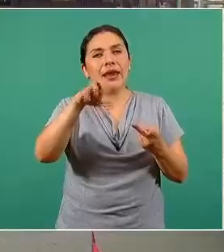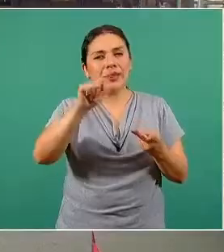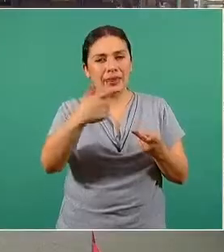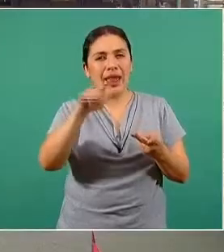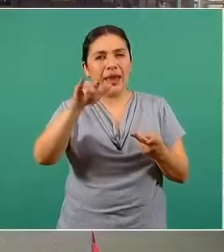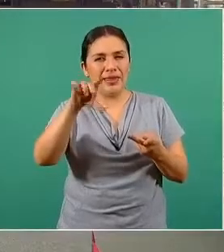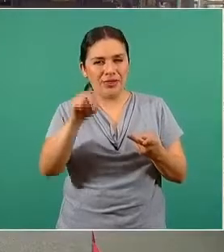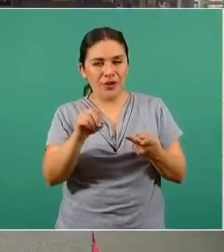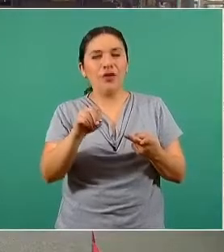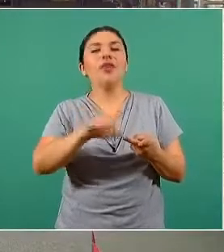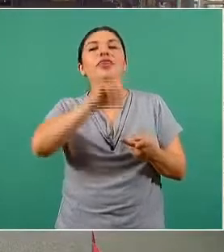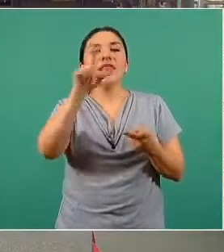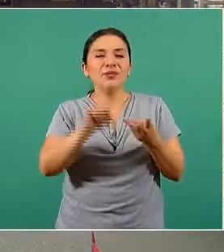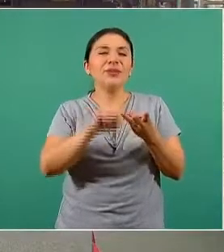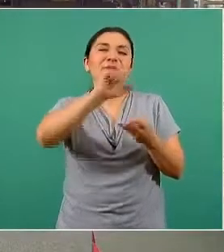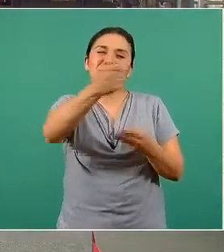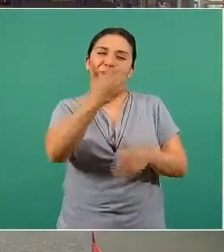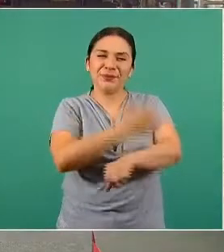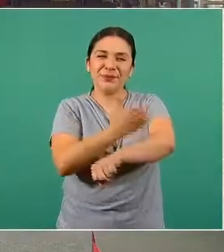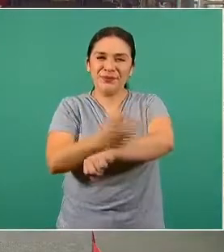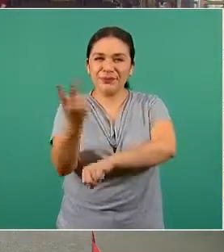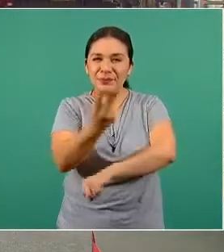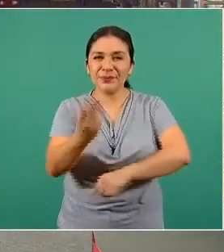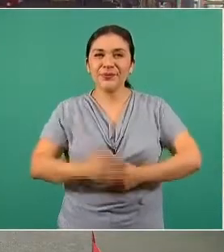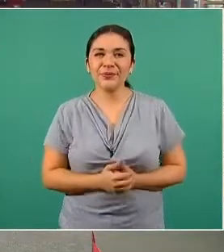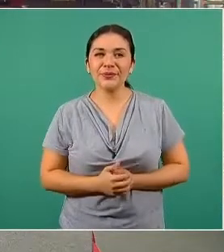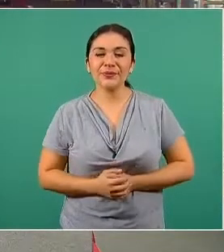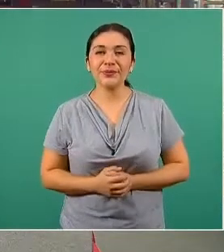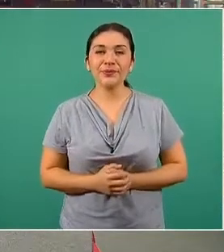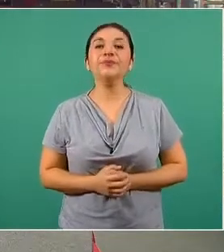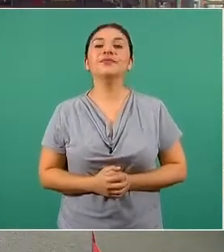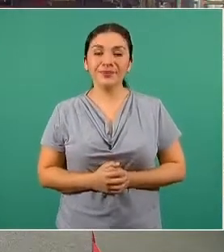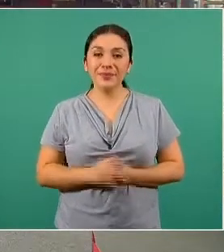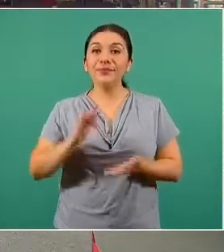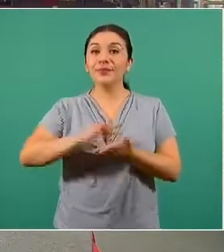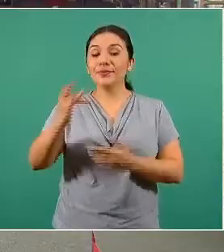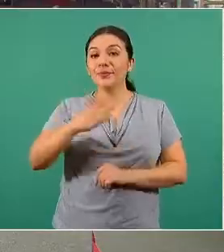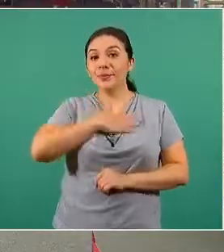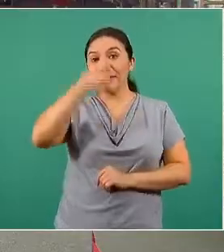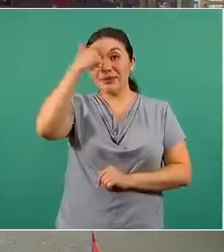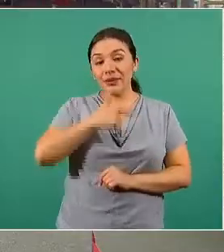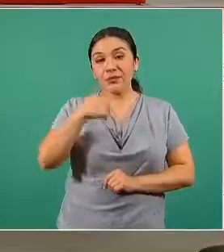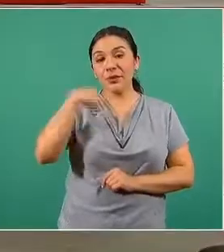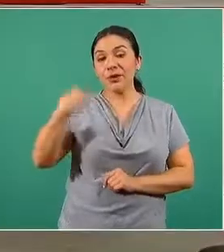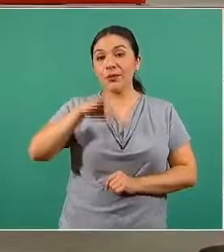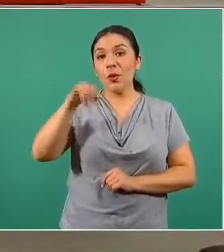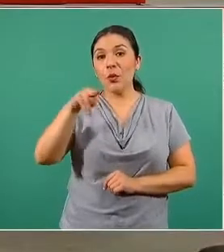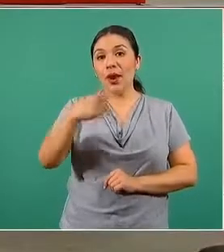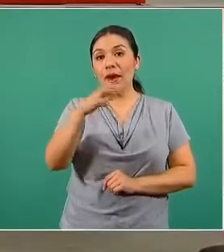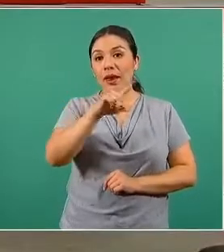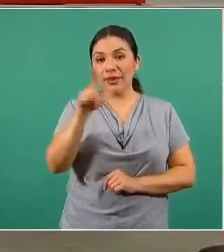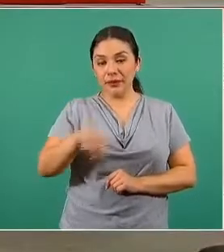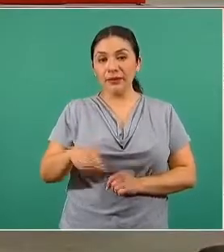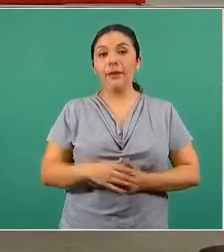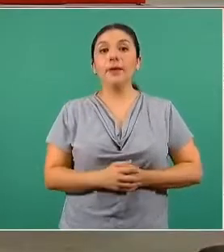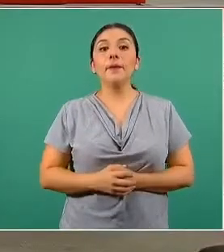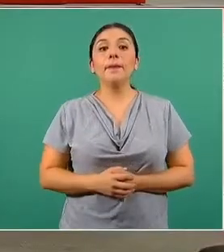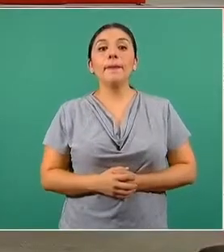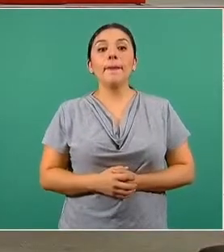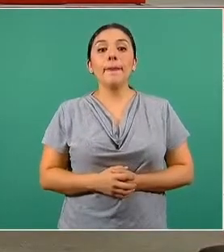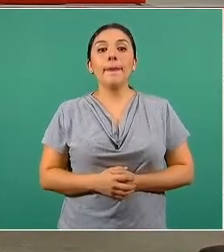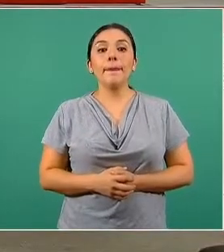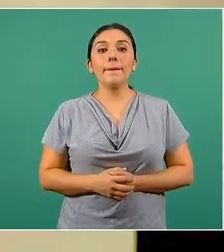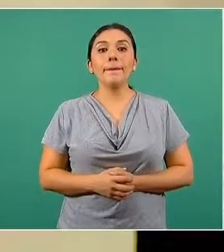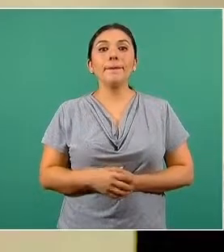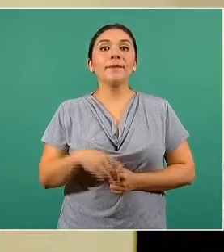días esperando, y nos seguimos por allá con ustedes 2. Gracias, buenas noches. Juan Hernández de Diario Basta y del Grupo Cantón. No serán los